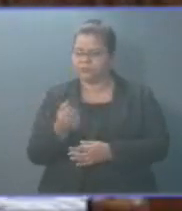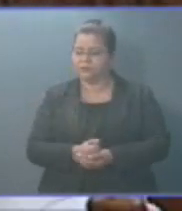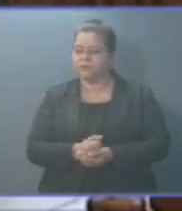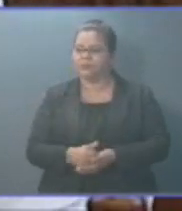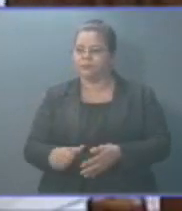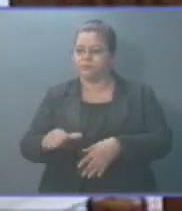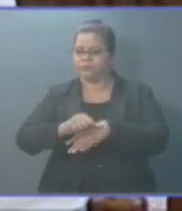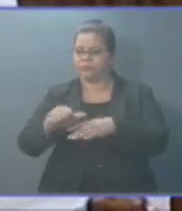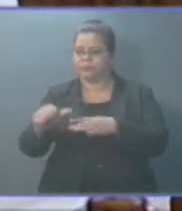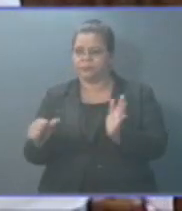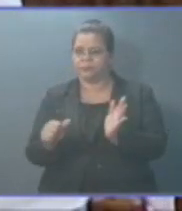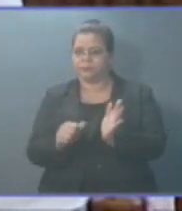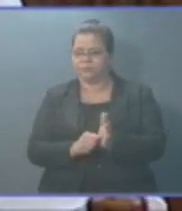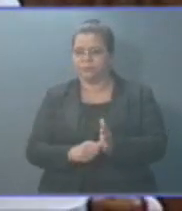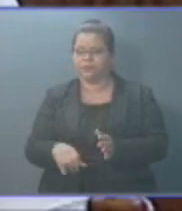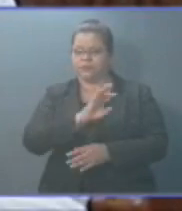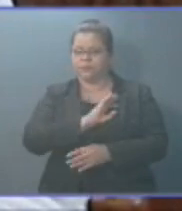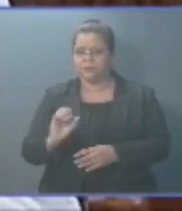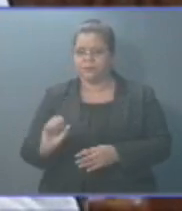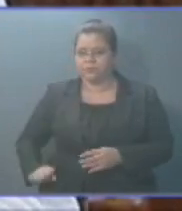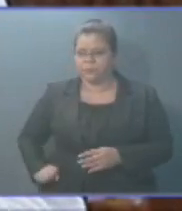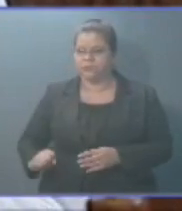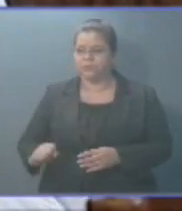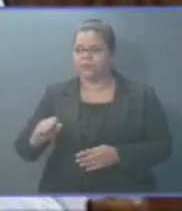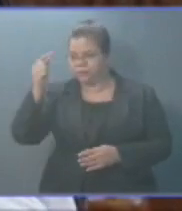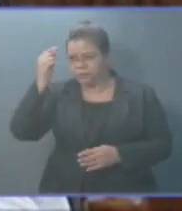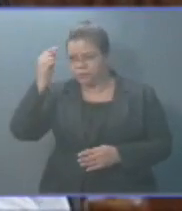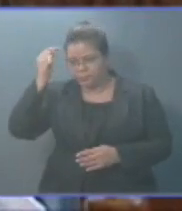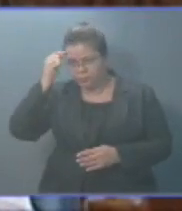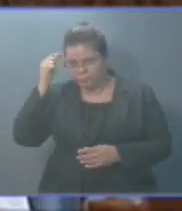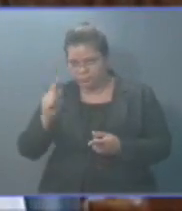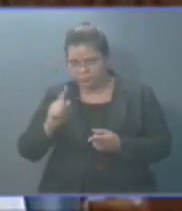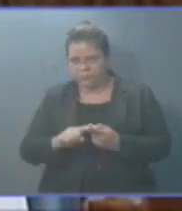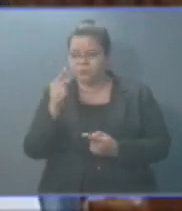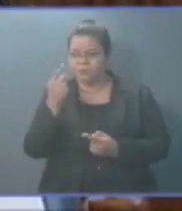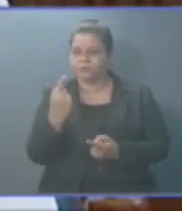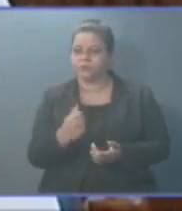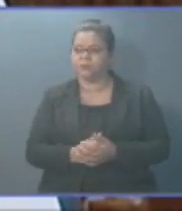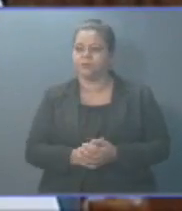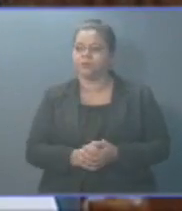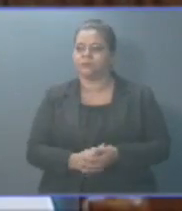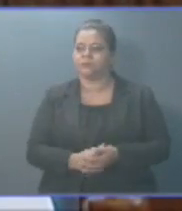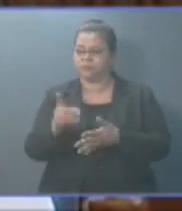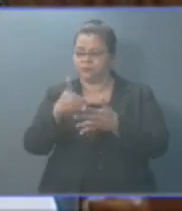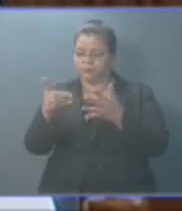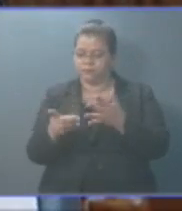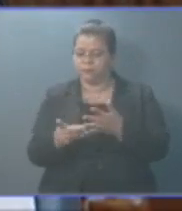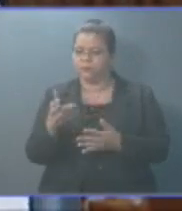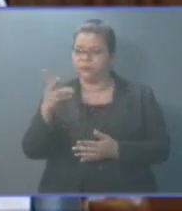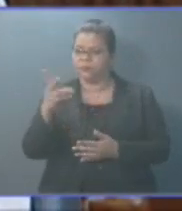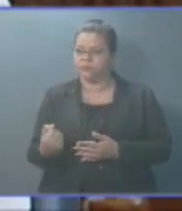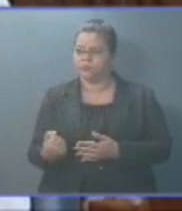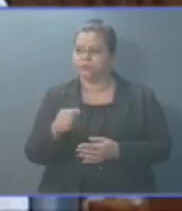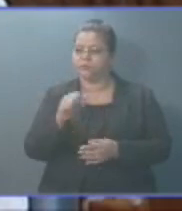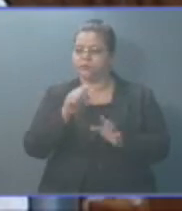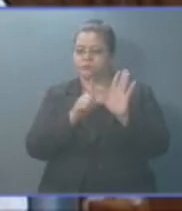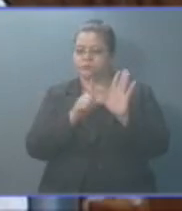La Asamblea Legislativa de la República de El Salvador, considerando Romanos 1, que por decreto legislativo